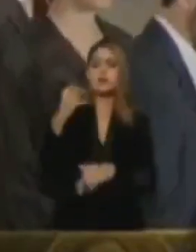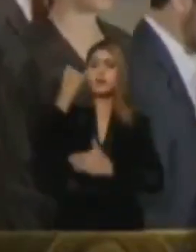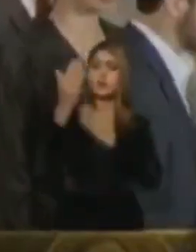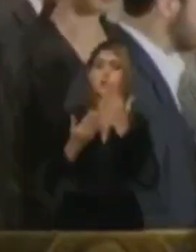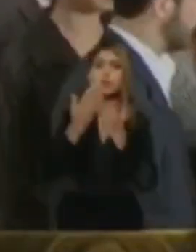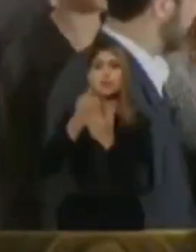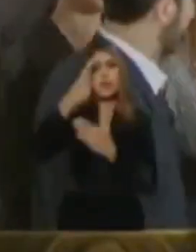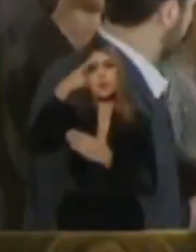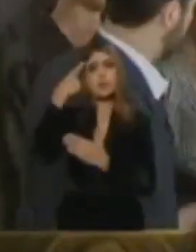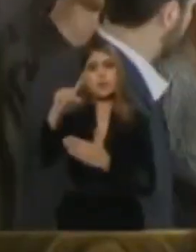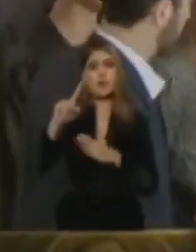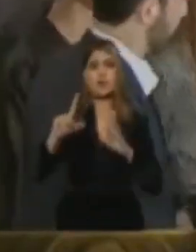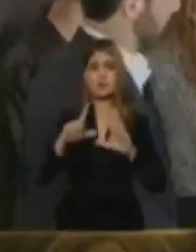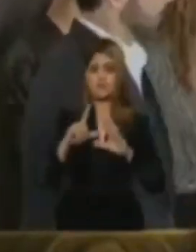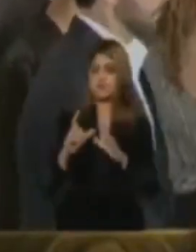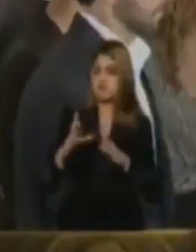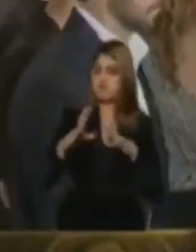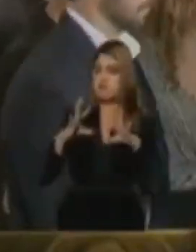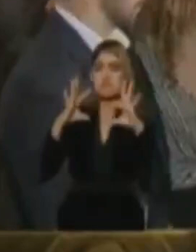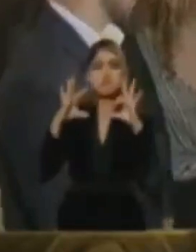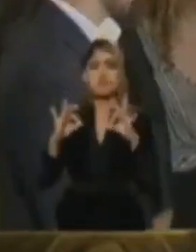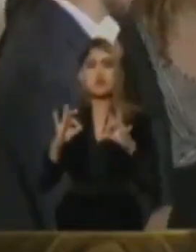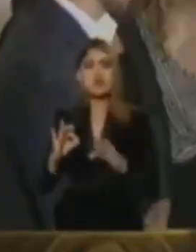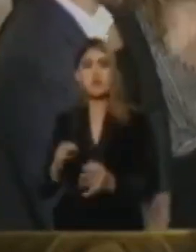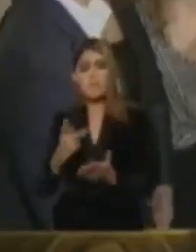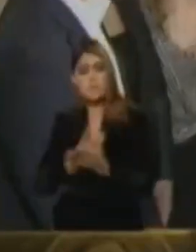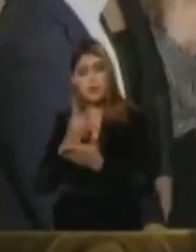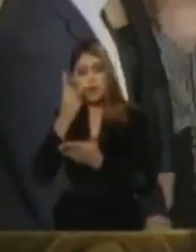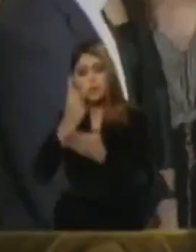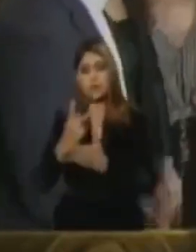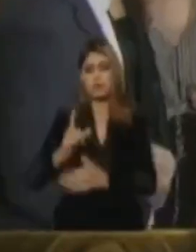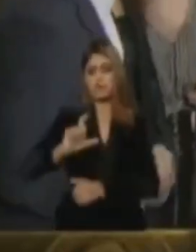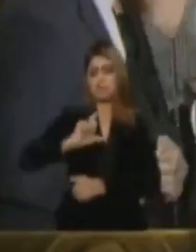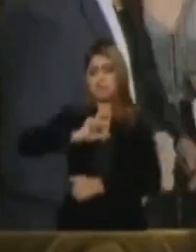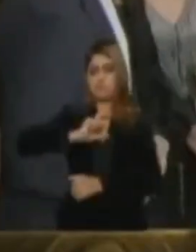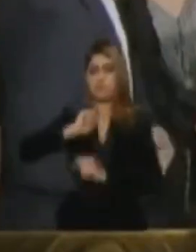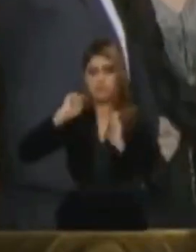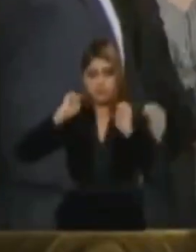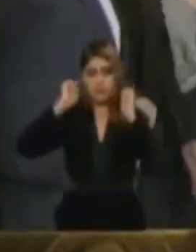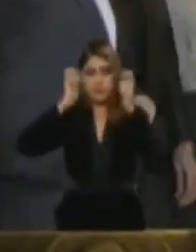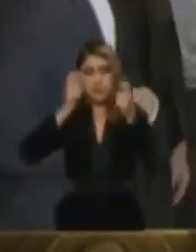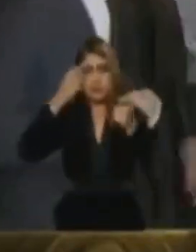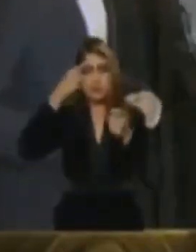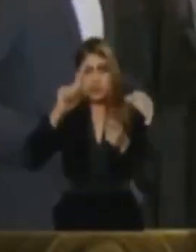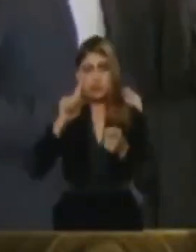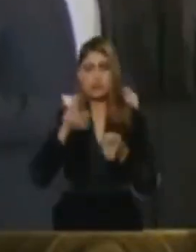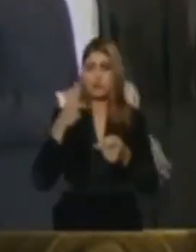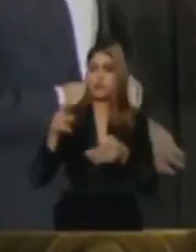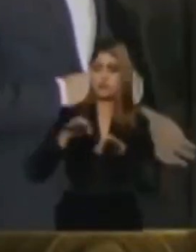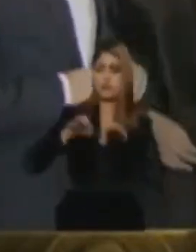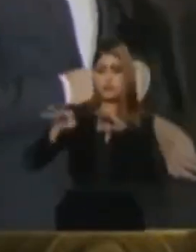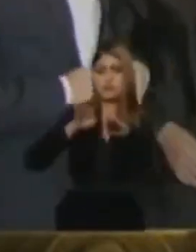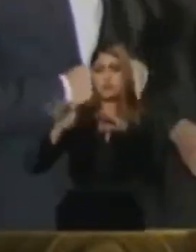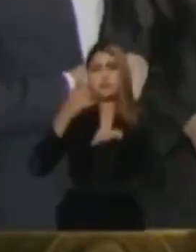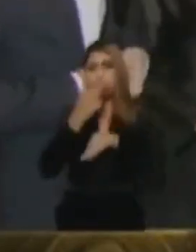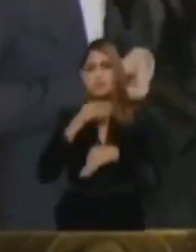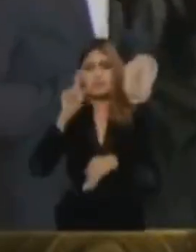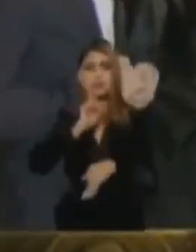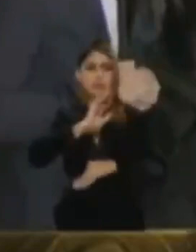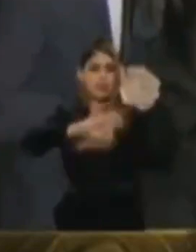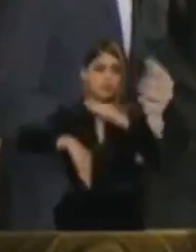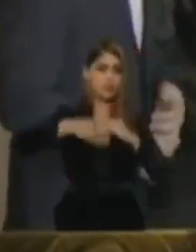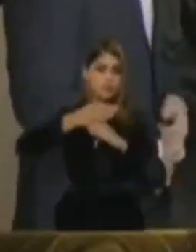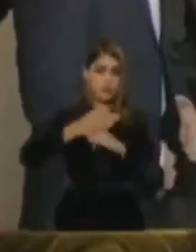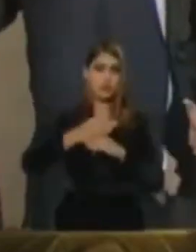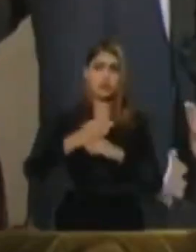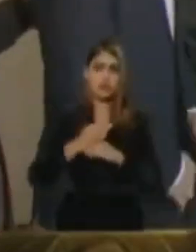crear una presea que reconozca la labor de todas y todos, y que en este recorrido,